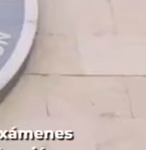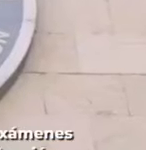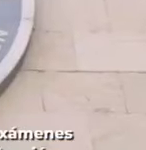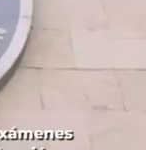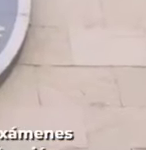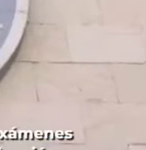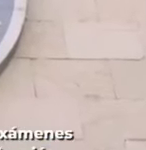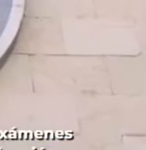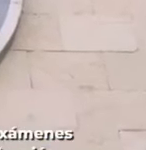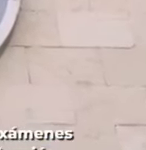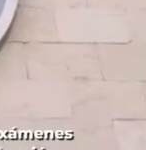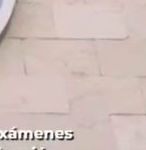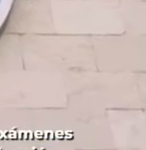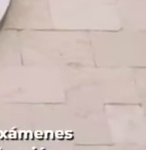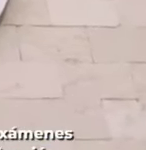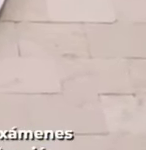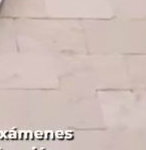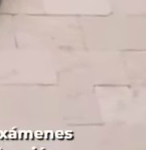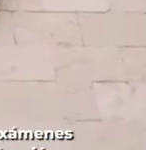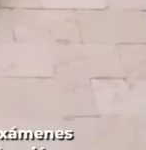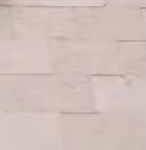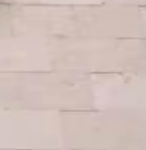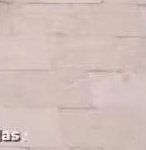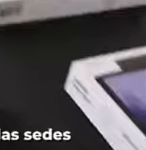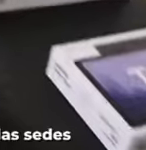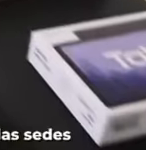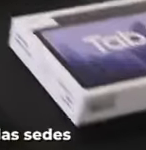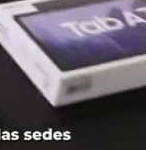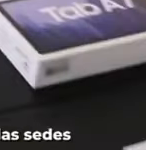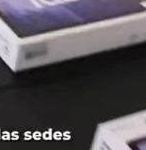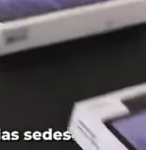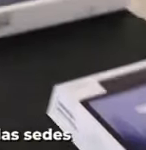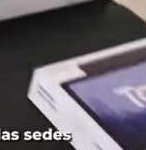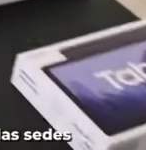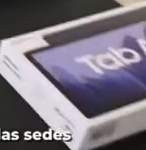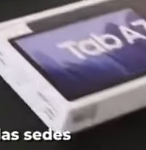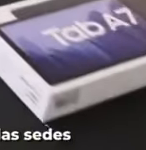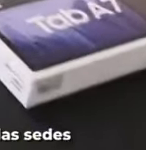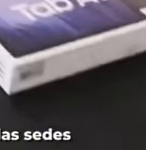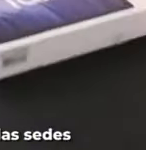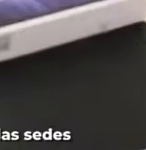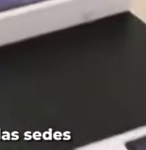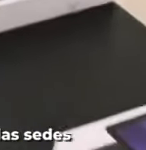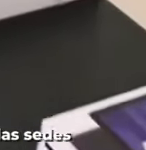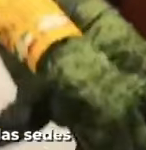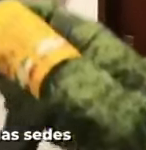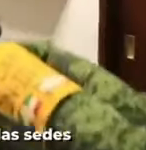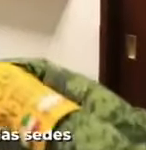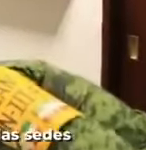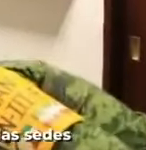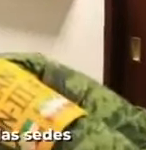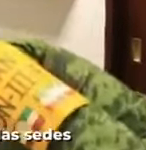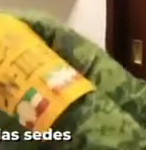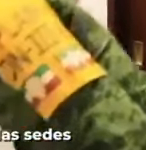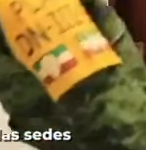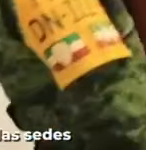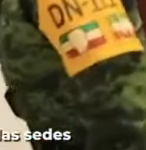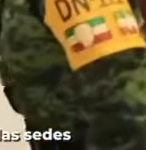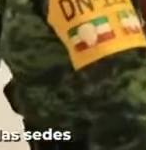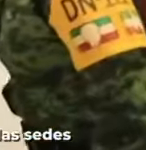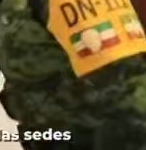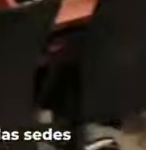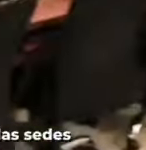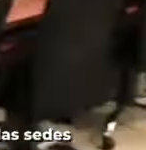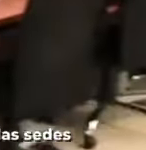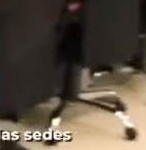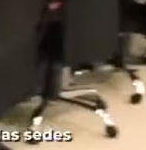las instalaciones del Centro Militar de Evaluación y el traslado de los dispositivos electrónicos a las sedes hasta el día que se realizará